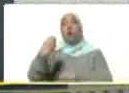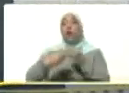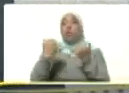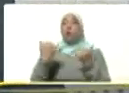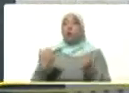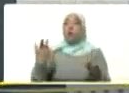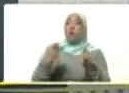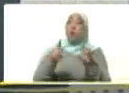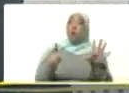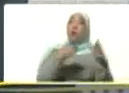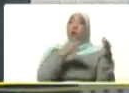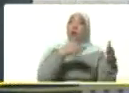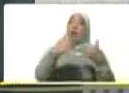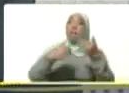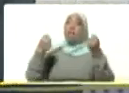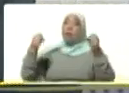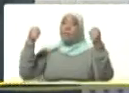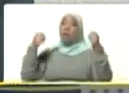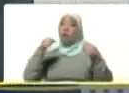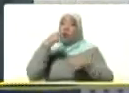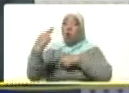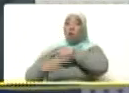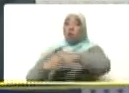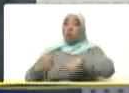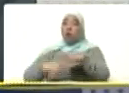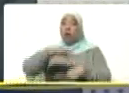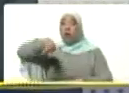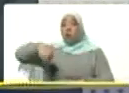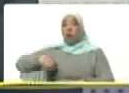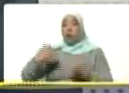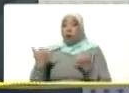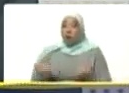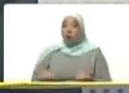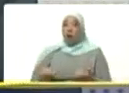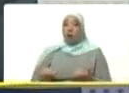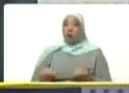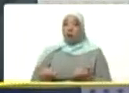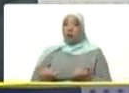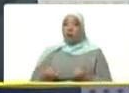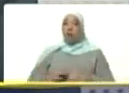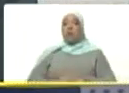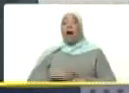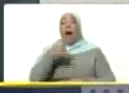La serie de la práctica de los revolucionarios de nuestra época